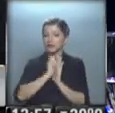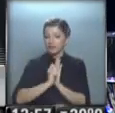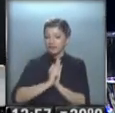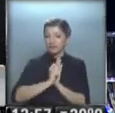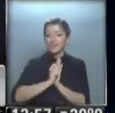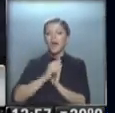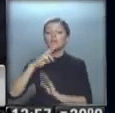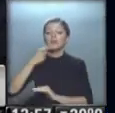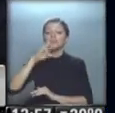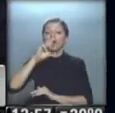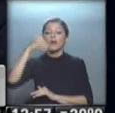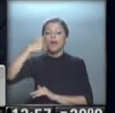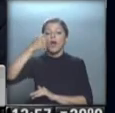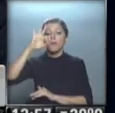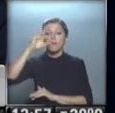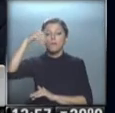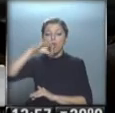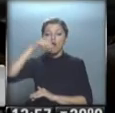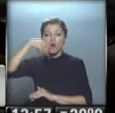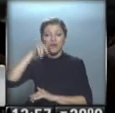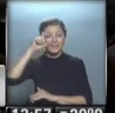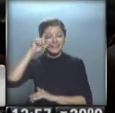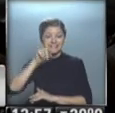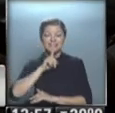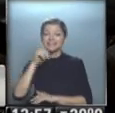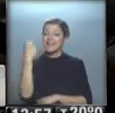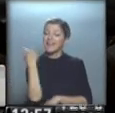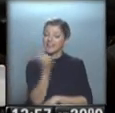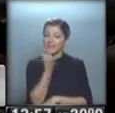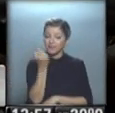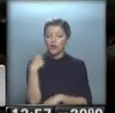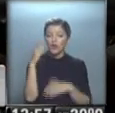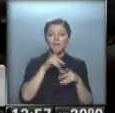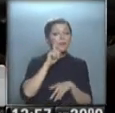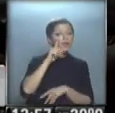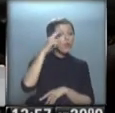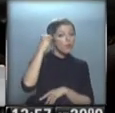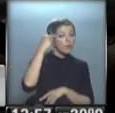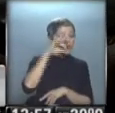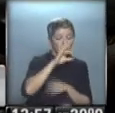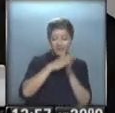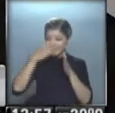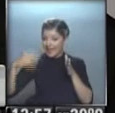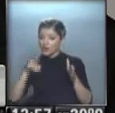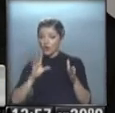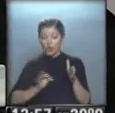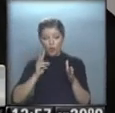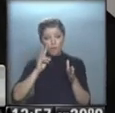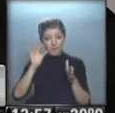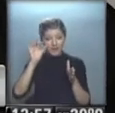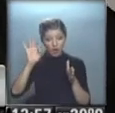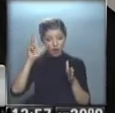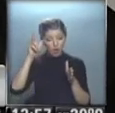español ignacio ramonet director de le monde diplomatique entre mil 990 y 2008 es uno de los principales referentes del movimiento antiglobalización